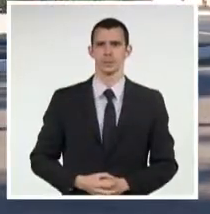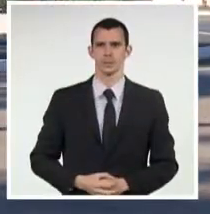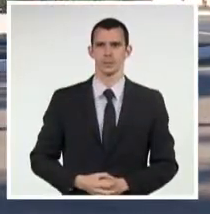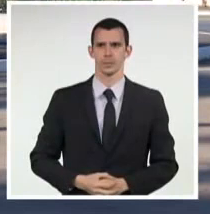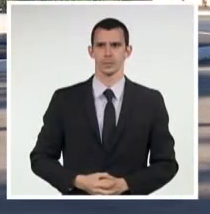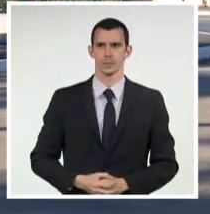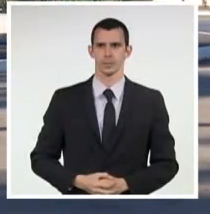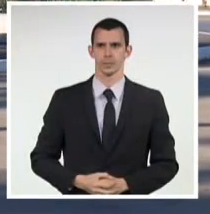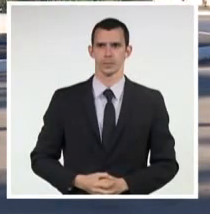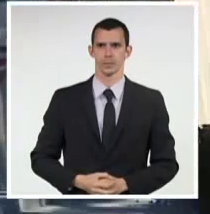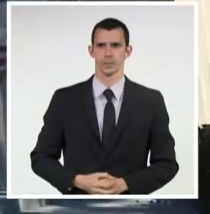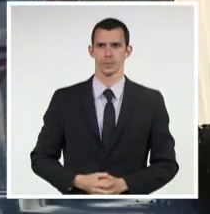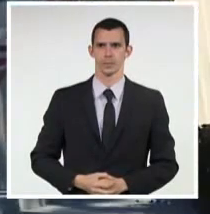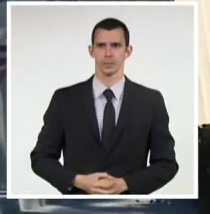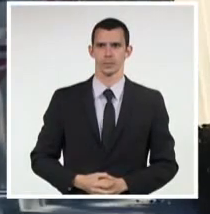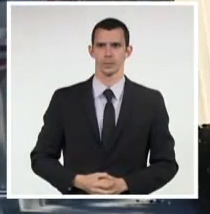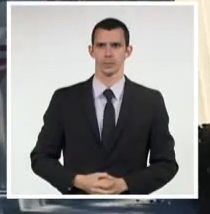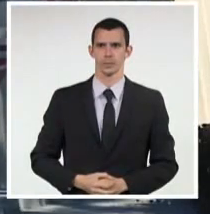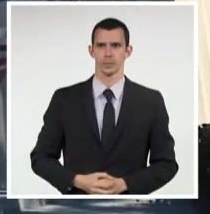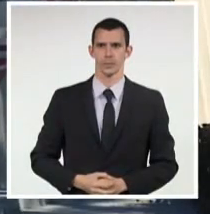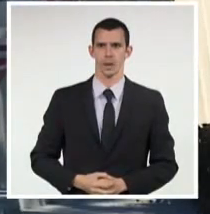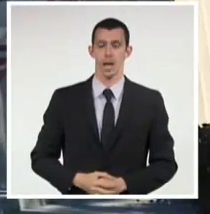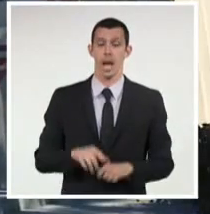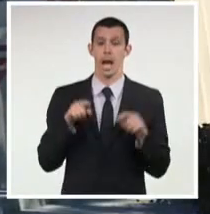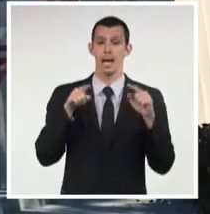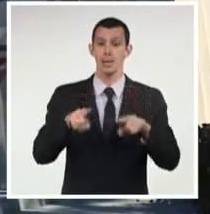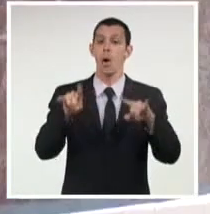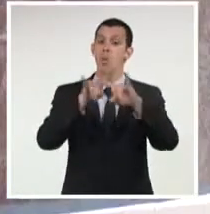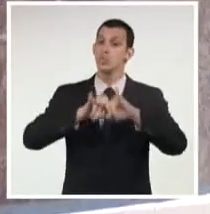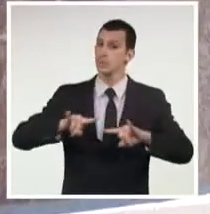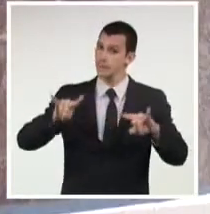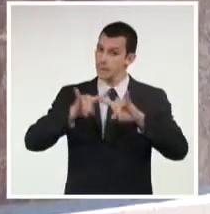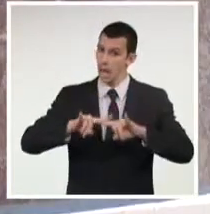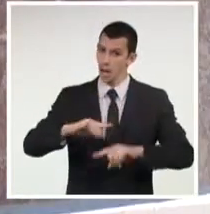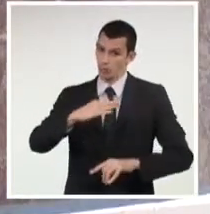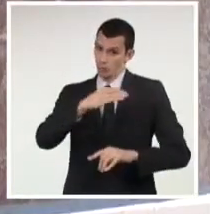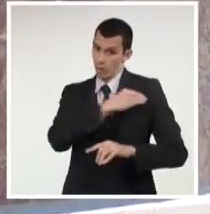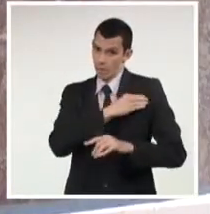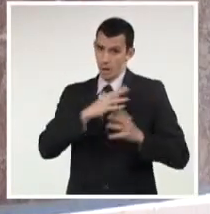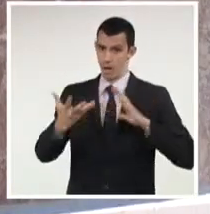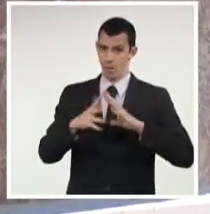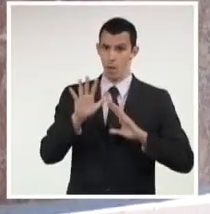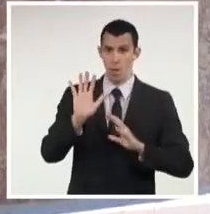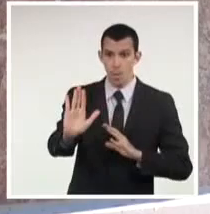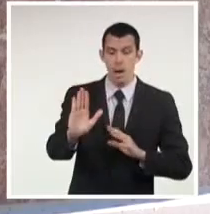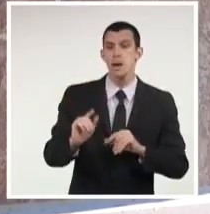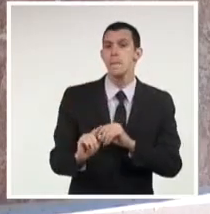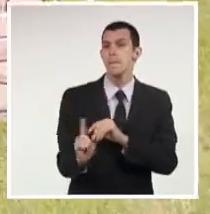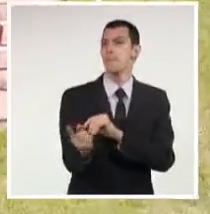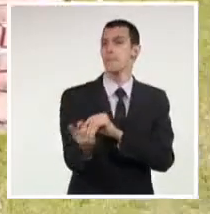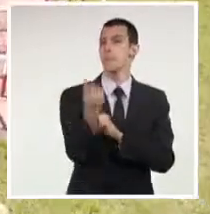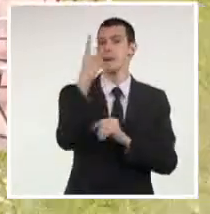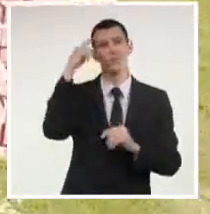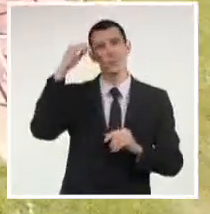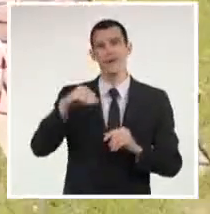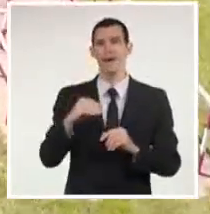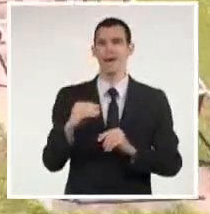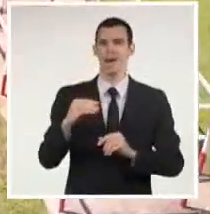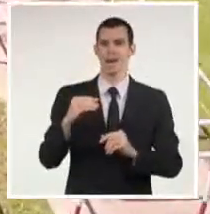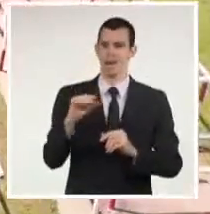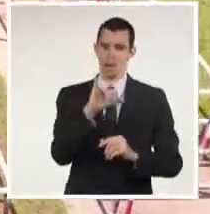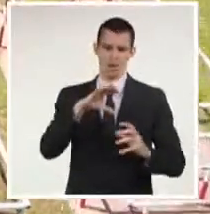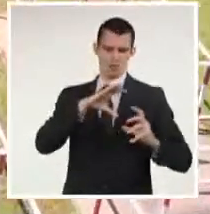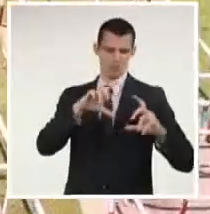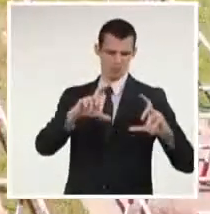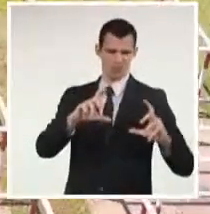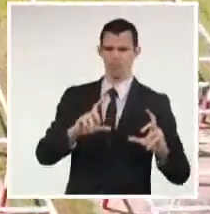Esta escuela de nivel superior fue la primera institución de las FARC que se le otorgó la Orden Antonio Maceo por sus